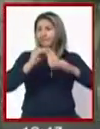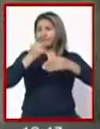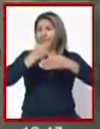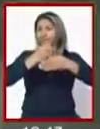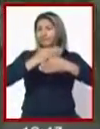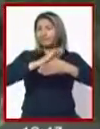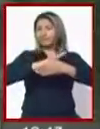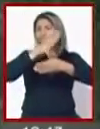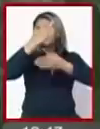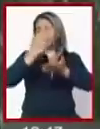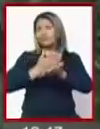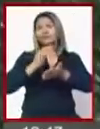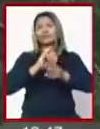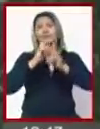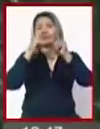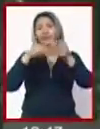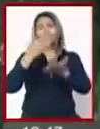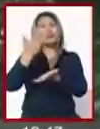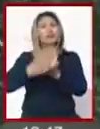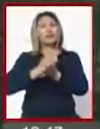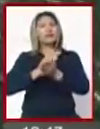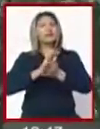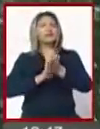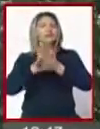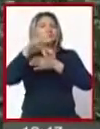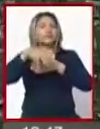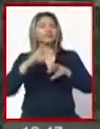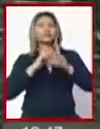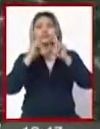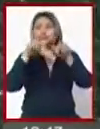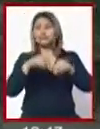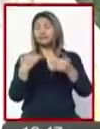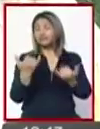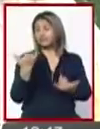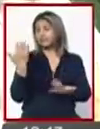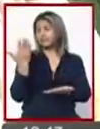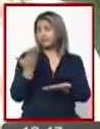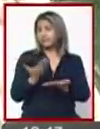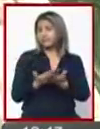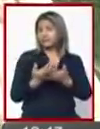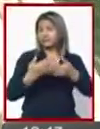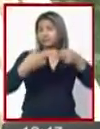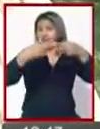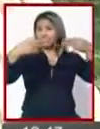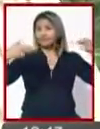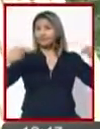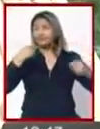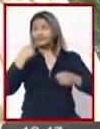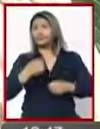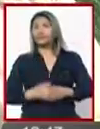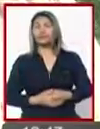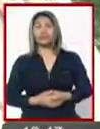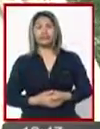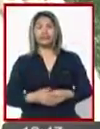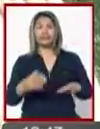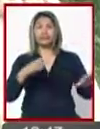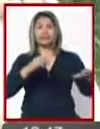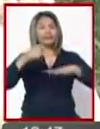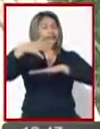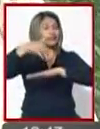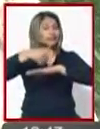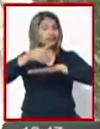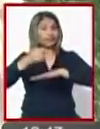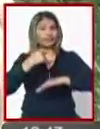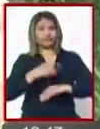evitar el desborde del río. Bueno, los que vinieron ahora, los que estaban alambrando, dijeron que habían sido enviados